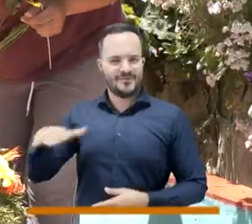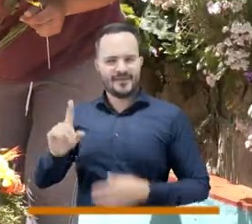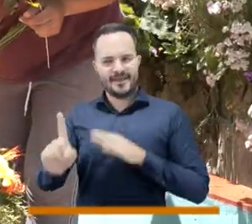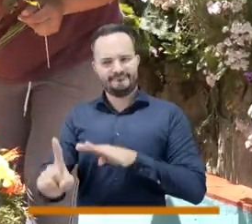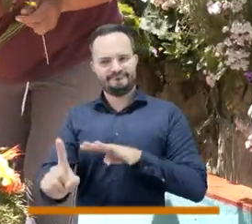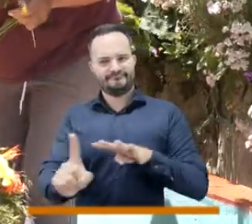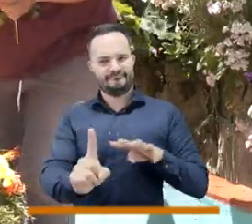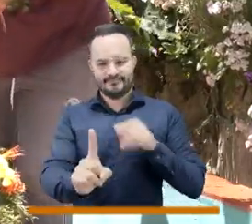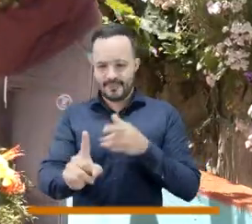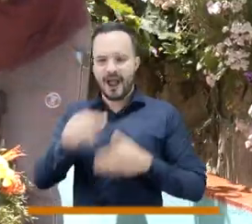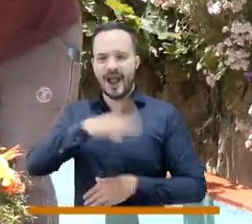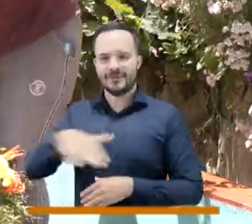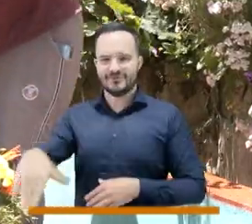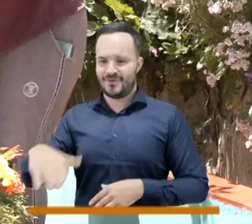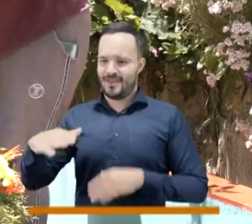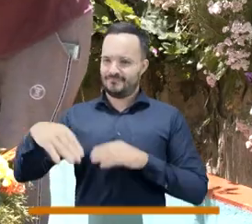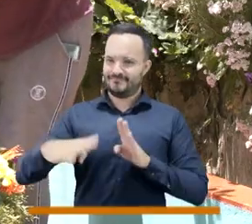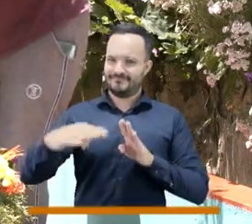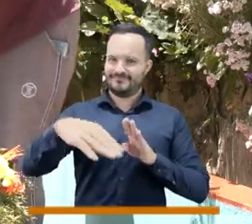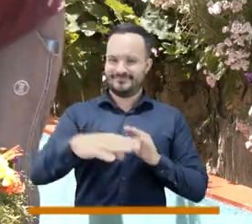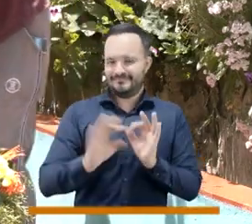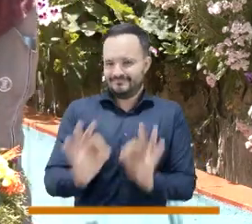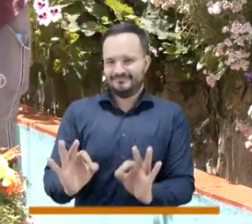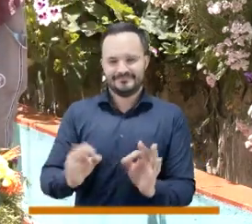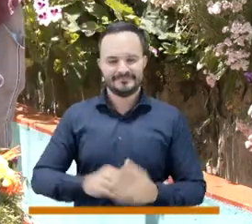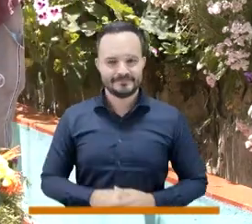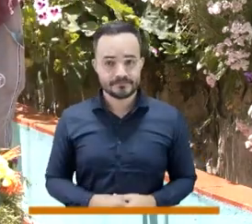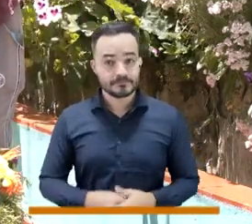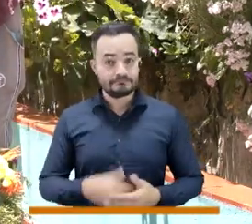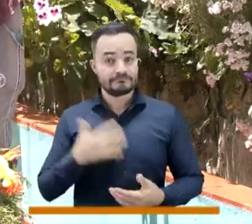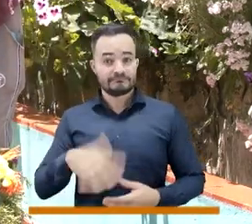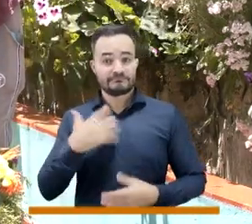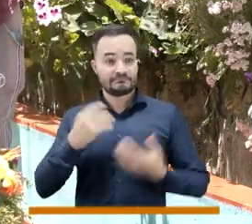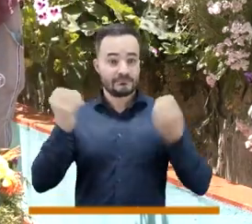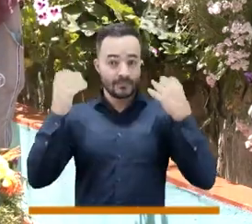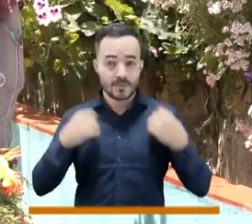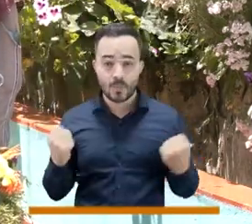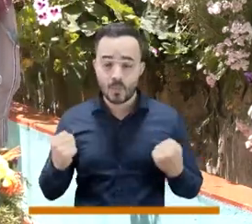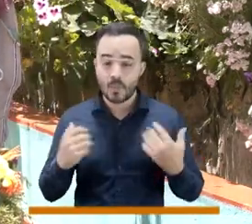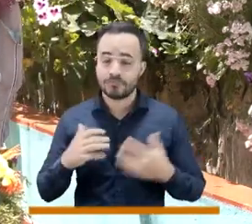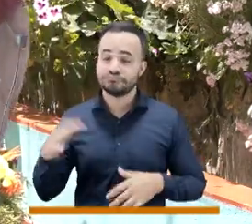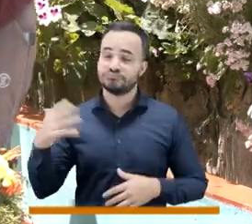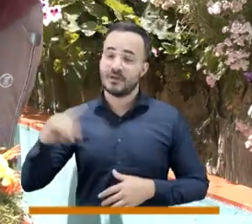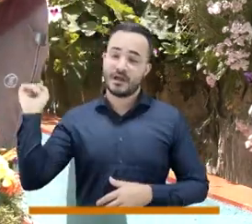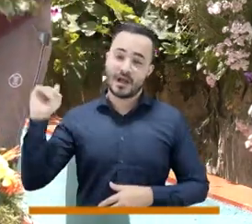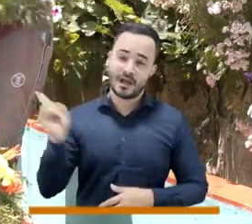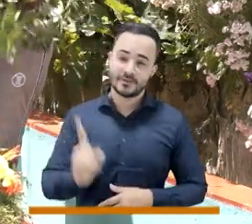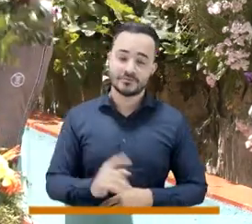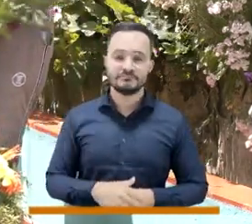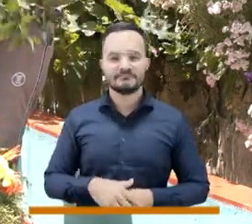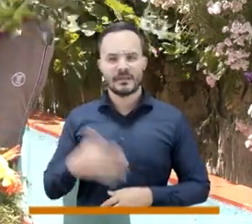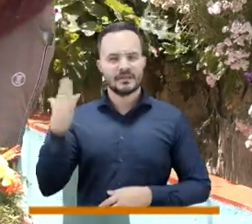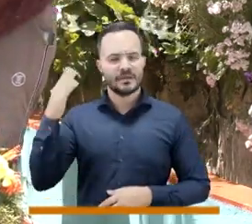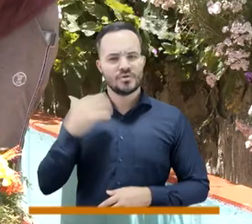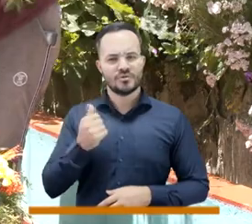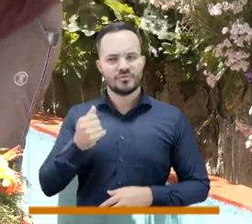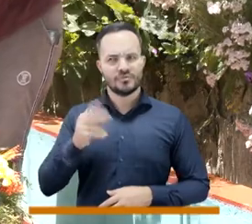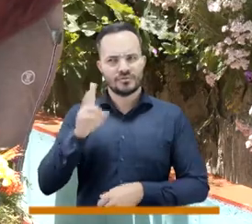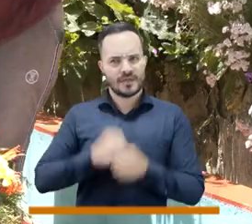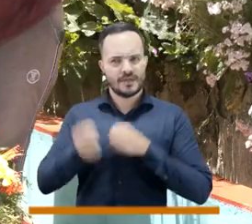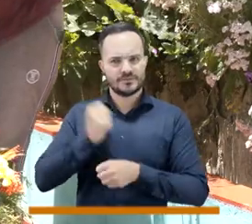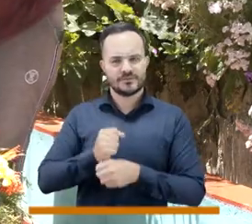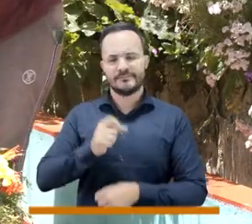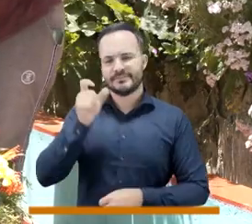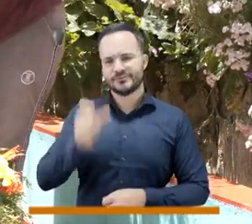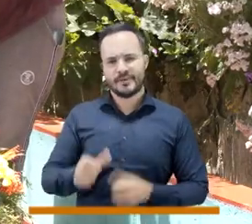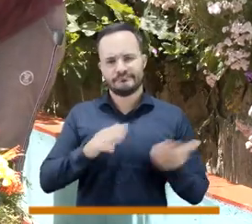que lo da todo, y que lo ha dado todo por toda la vida. Hace 12 años fallece el esposo, el